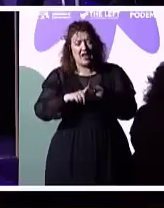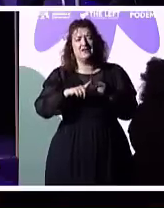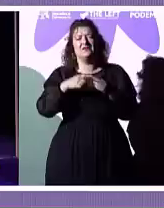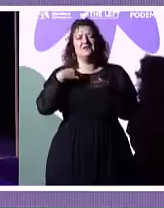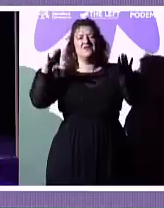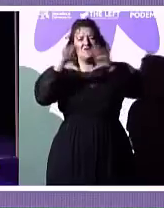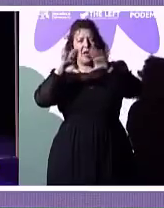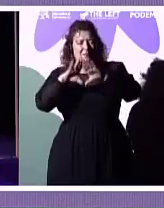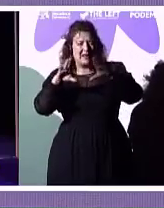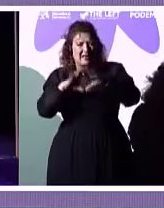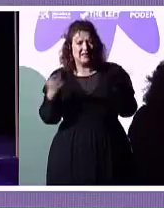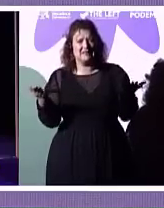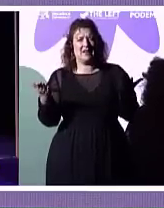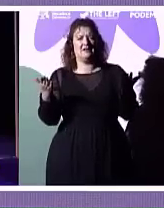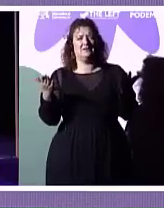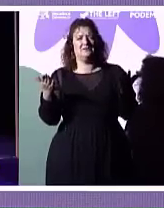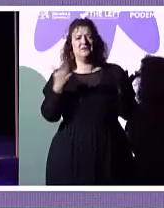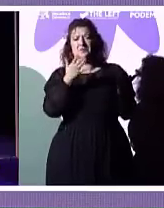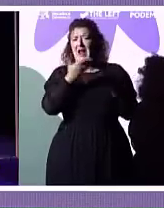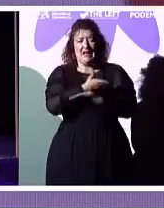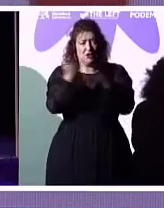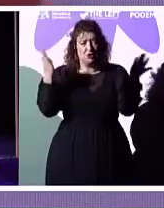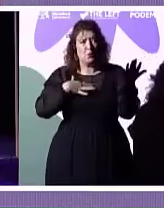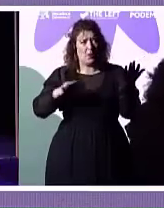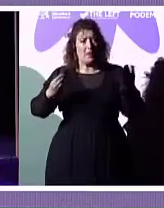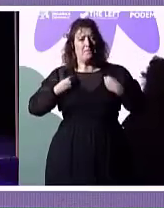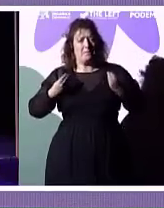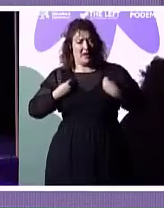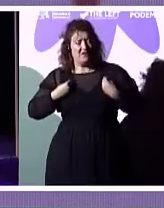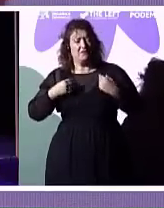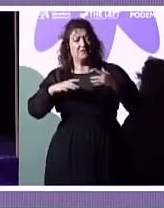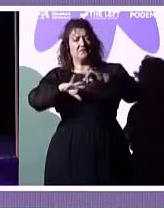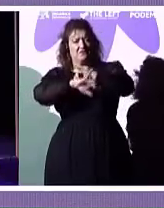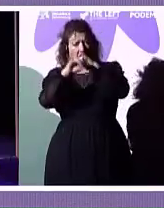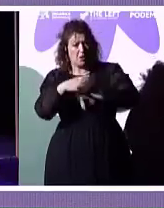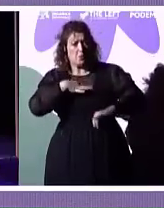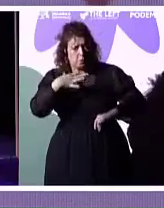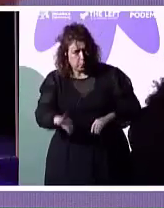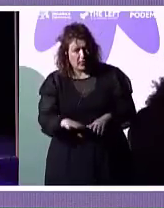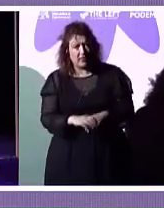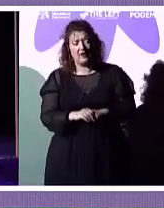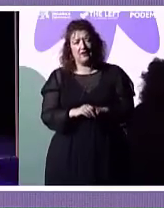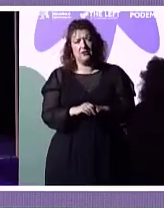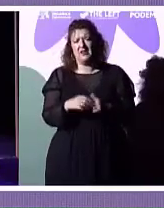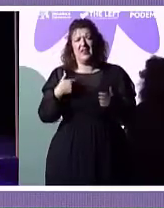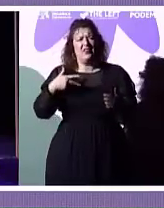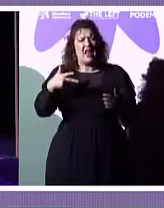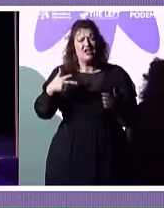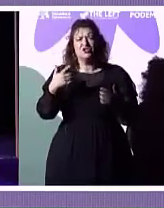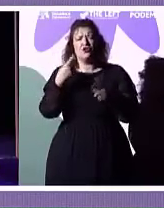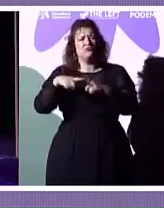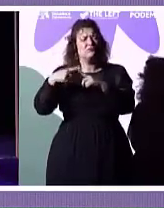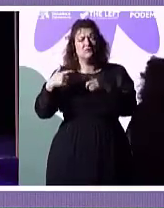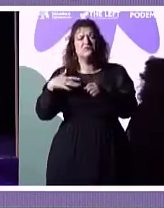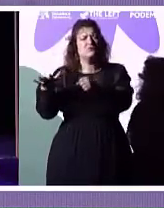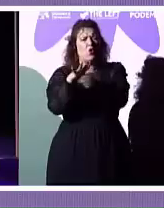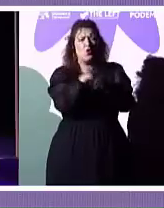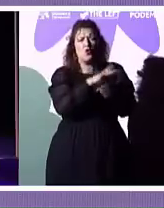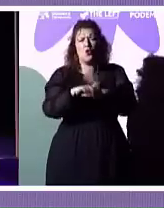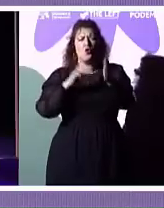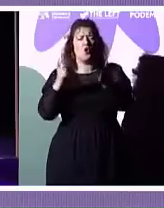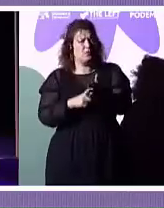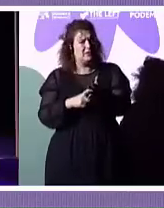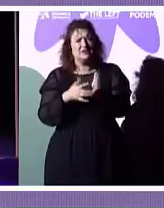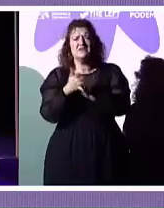fuerzas que estamos aquí para garantizar que todo el mundo puede vivir feliz y con todos sus derechos garantizados nunca caminamos